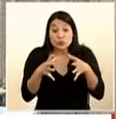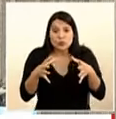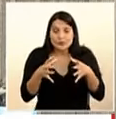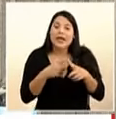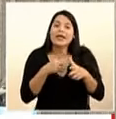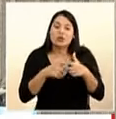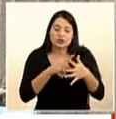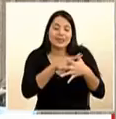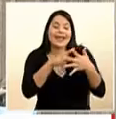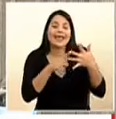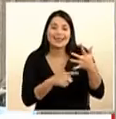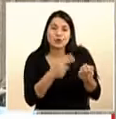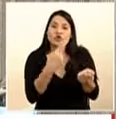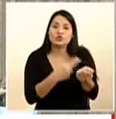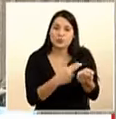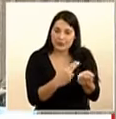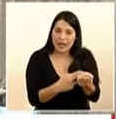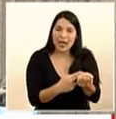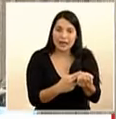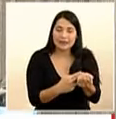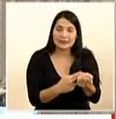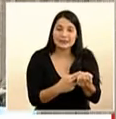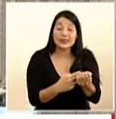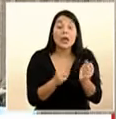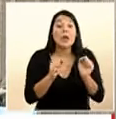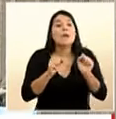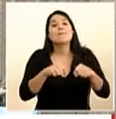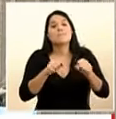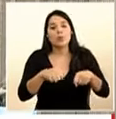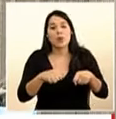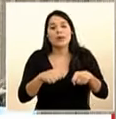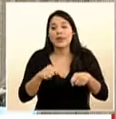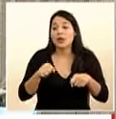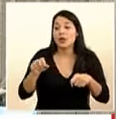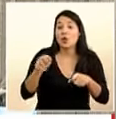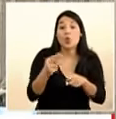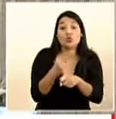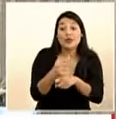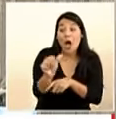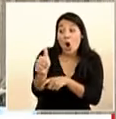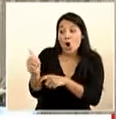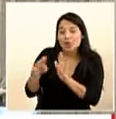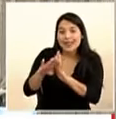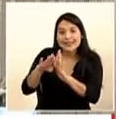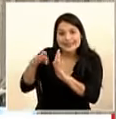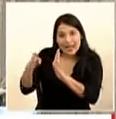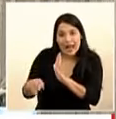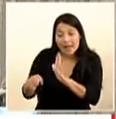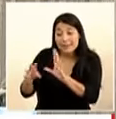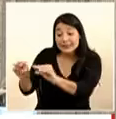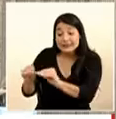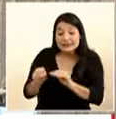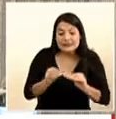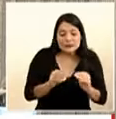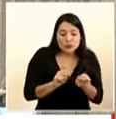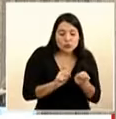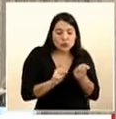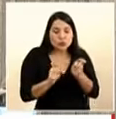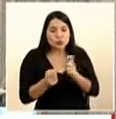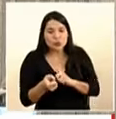pueden ir ampliando su gama de servicios convirtiendo camas de salones de hospitalización a elevarlos